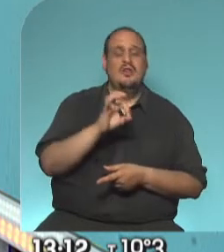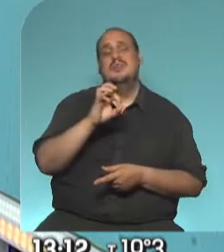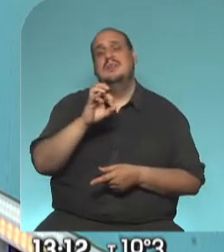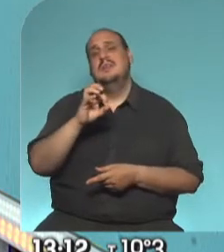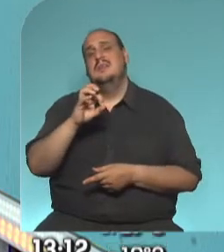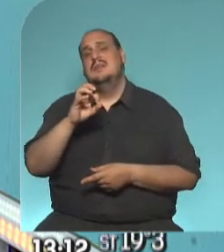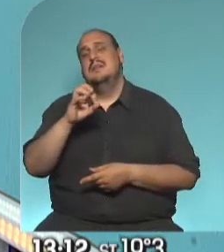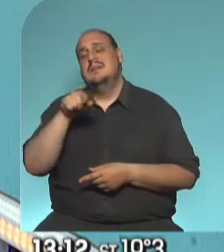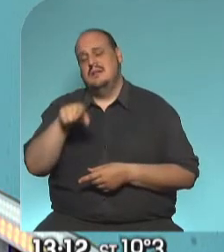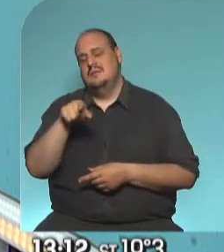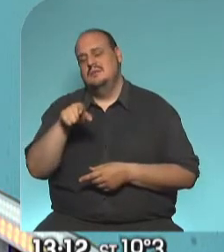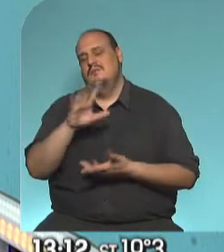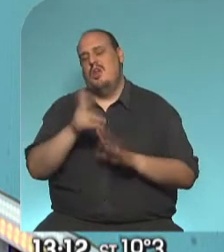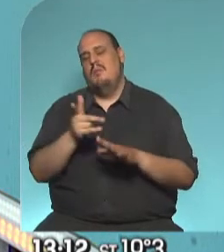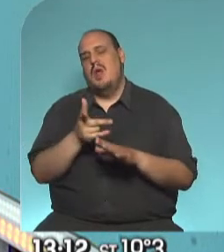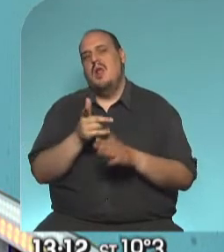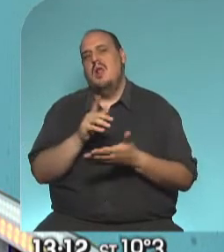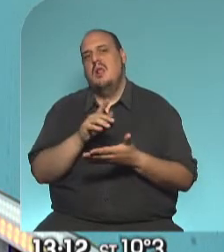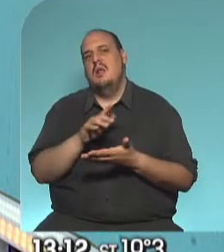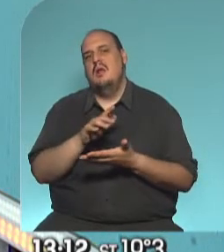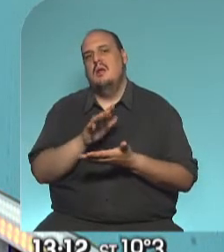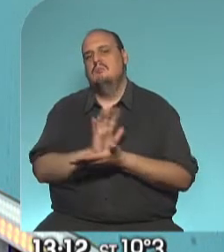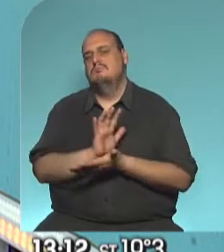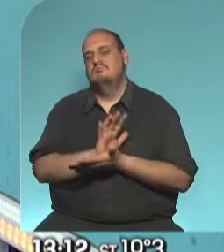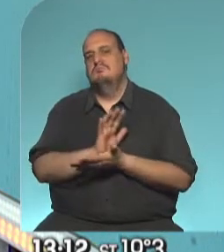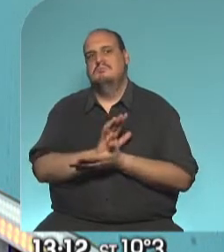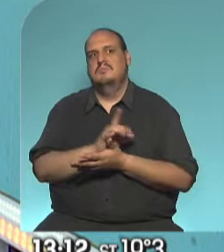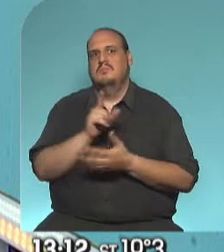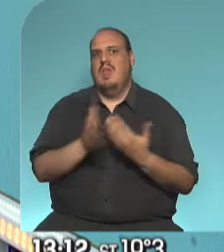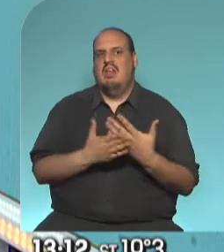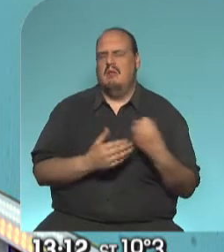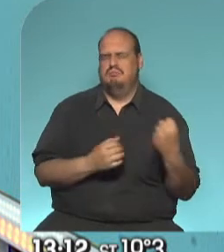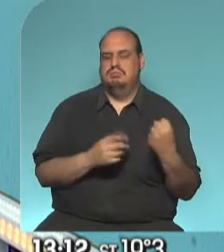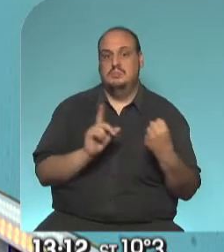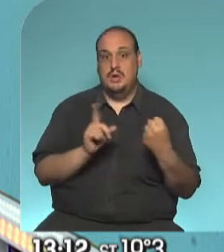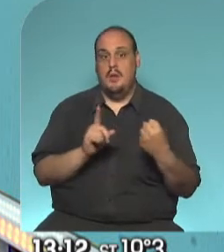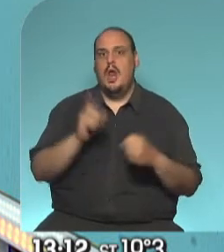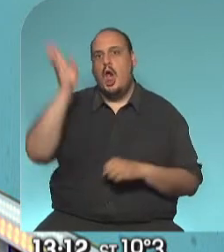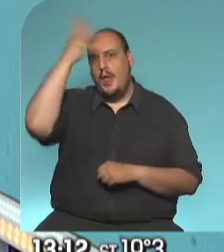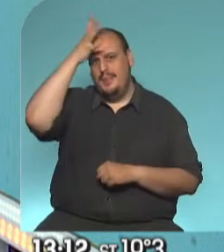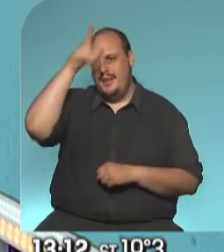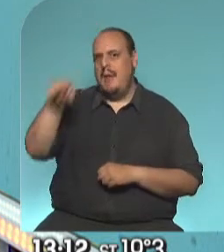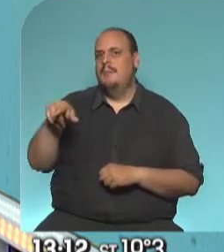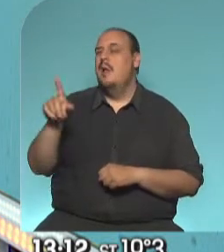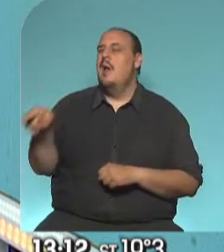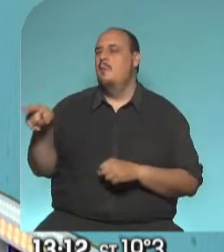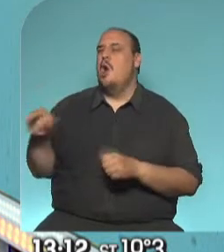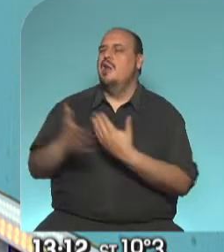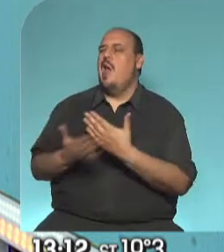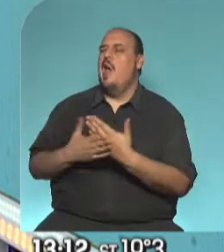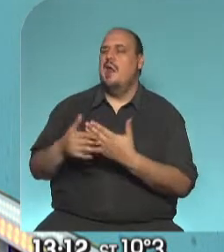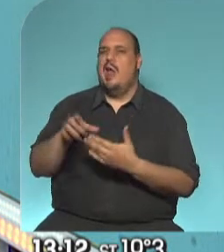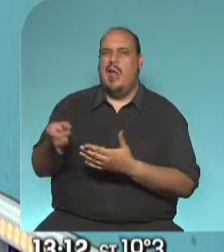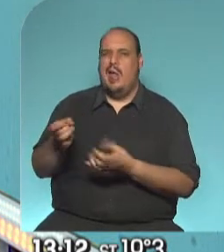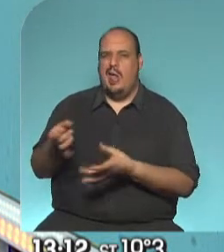críticas también de que no es la posición más en absoluto extrema del partido, aunque Donald Trump la ha querido posicionar en ese lugar,